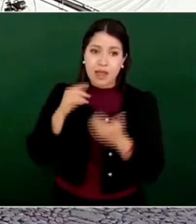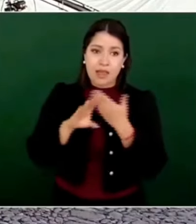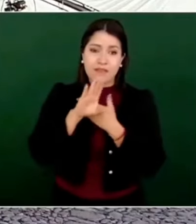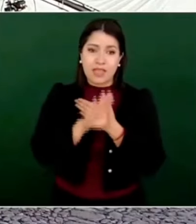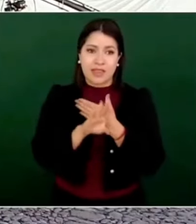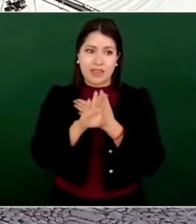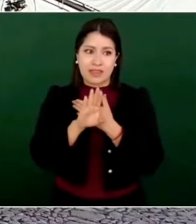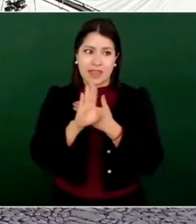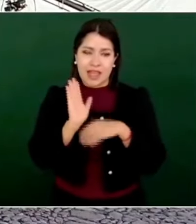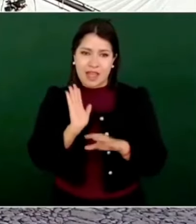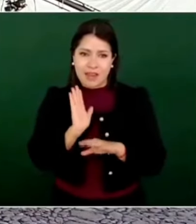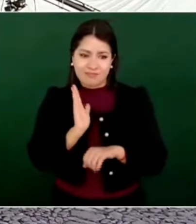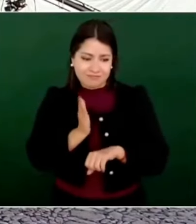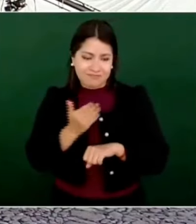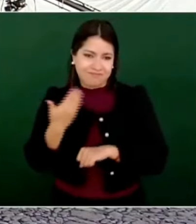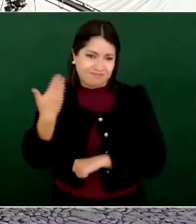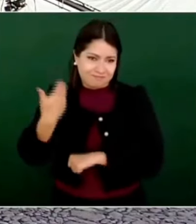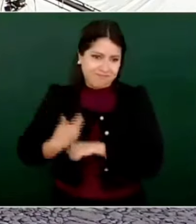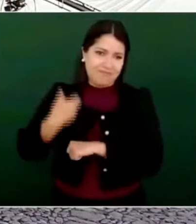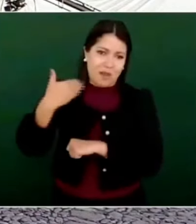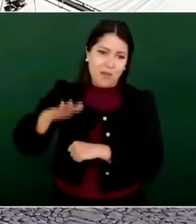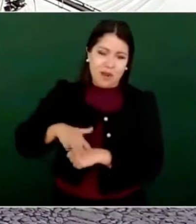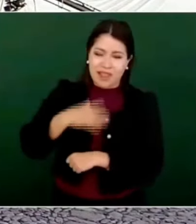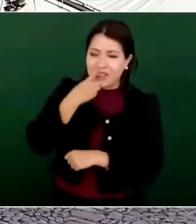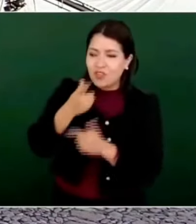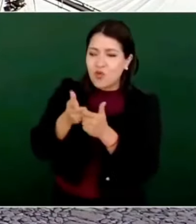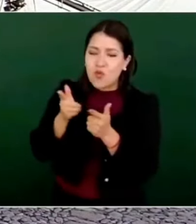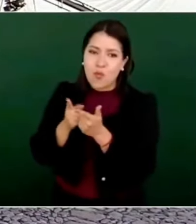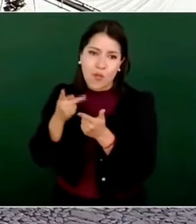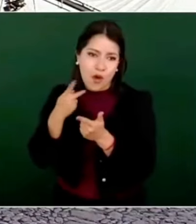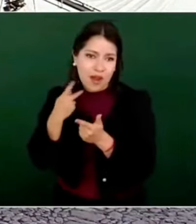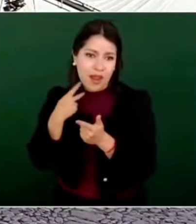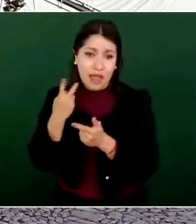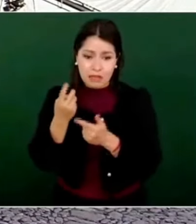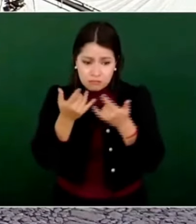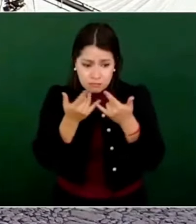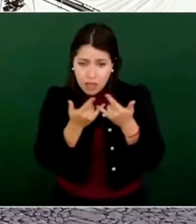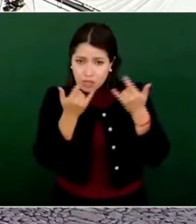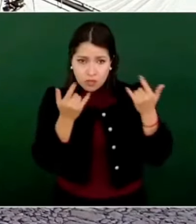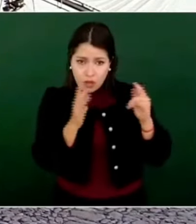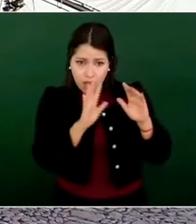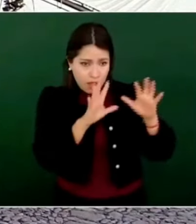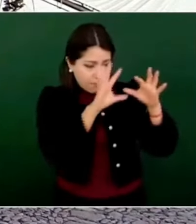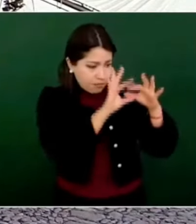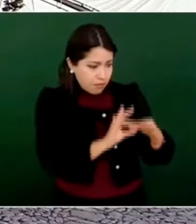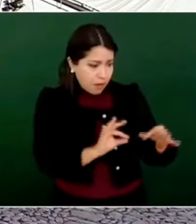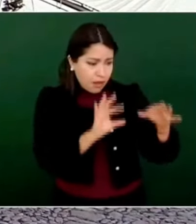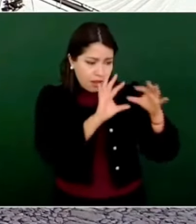mencionando partidos pero esta es la historia ent nada más